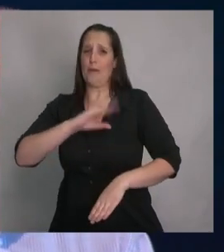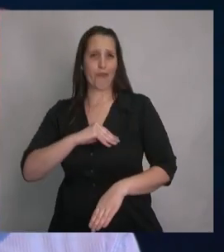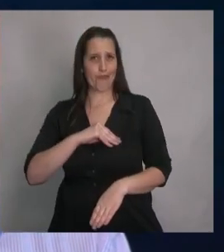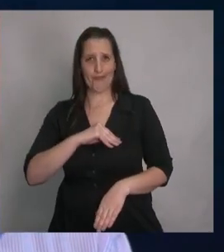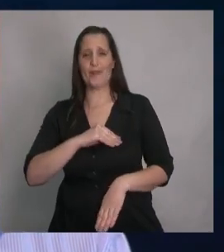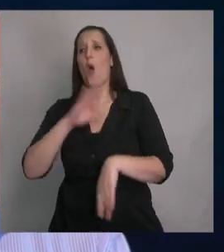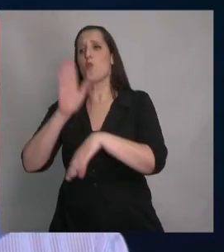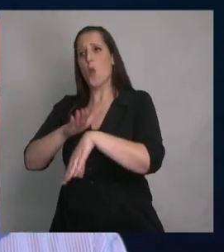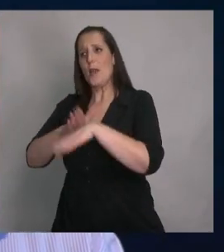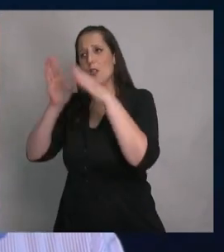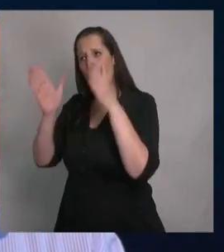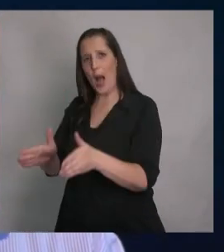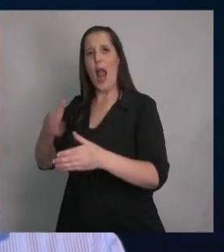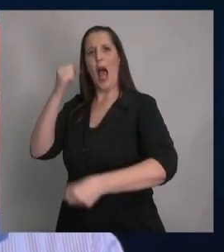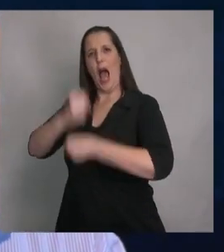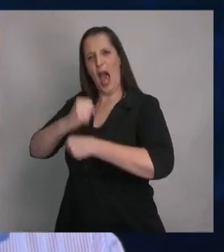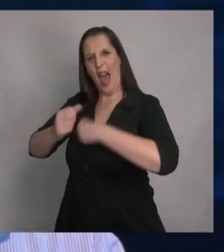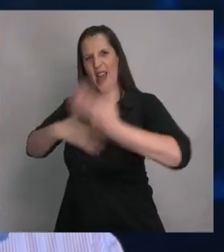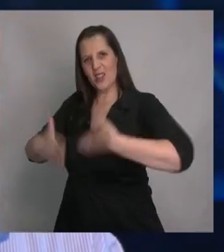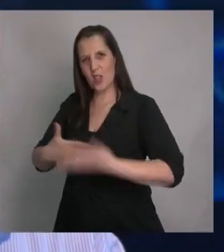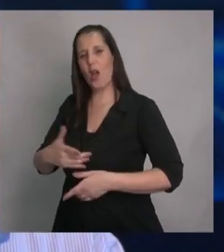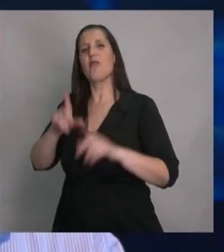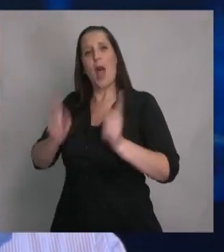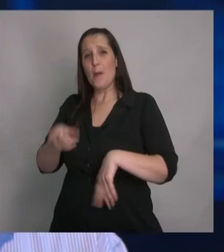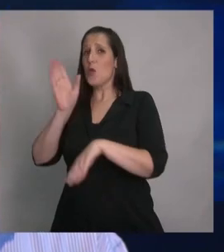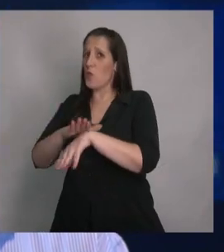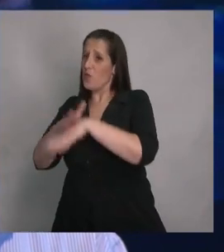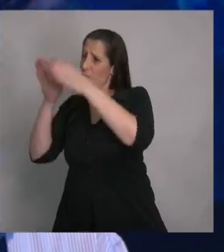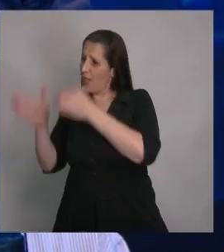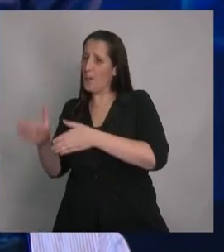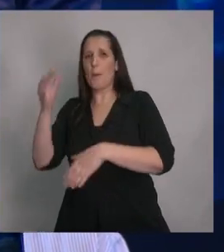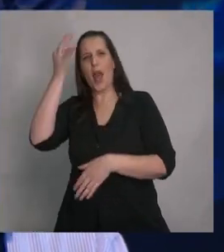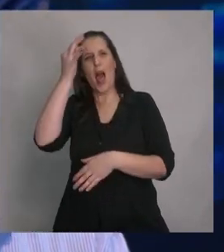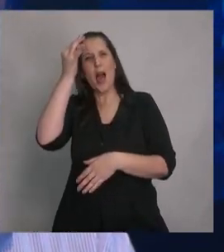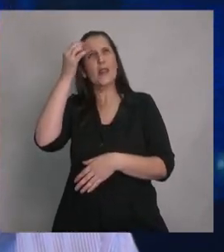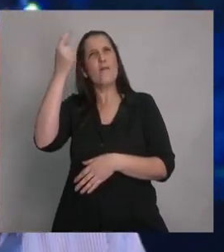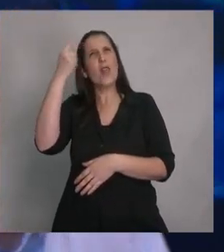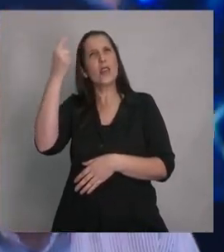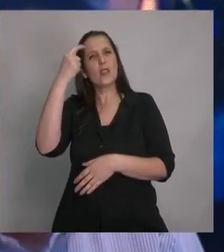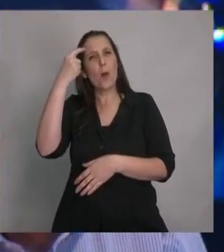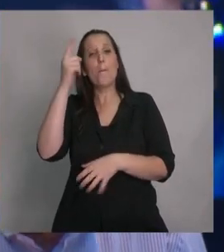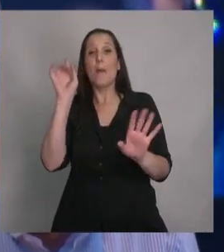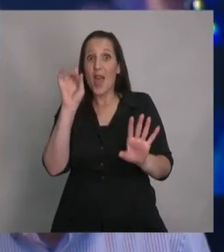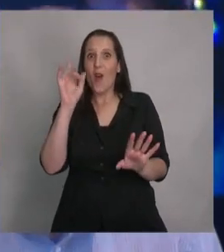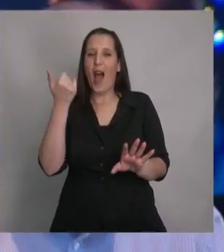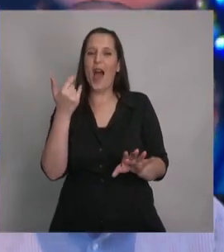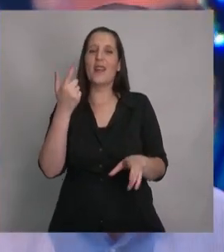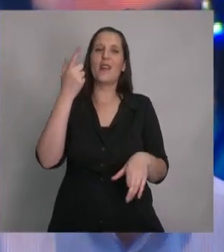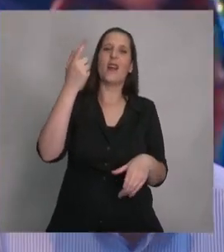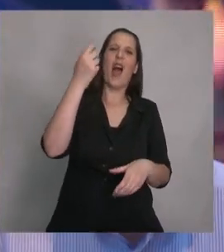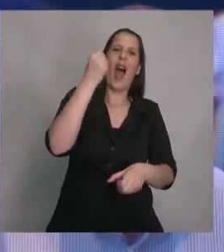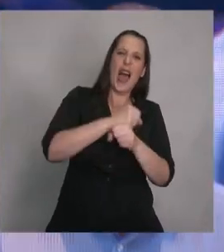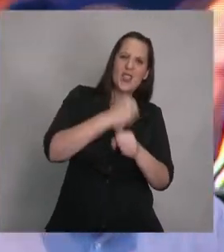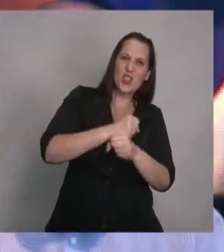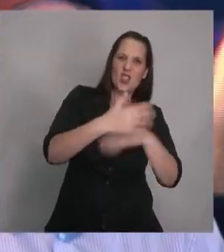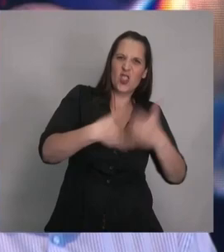tiempo para la acción y un tiempo para la reflexión, aunque acción y reflexión, y esa ha sido una de mis